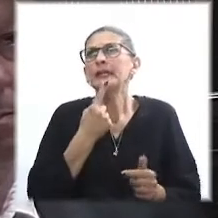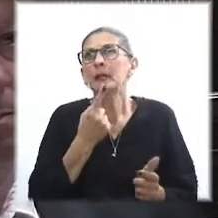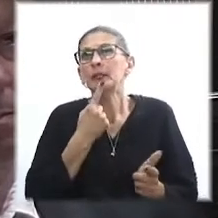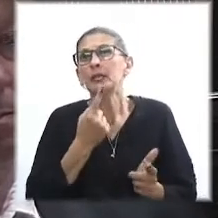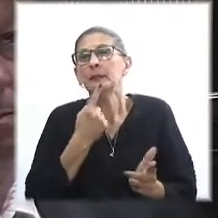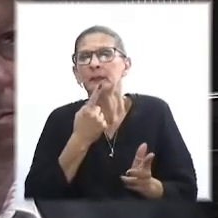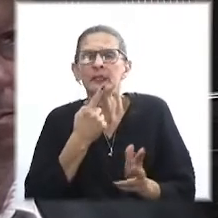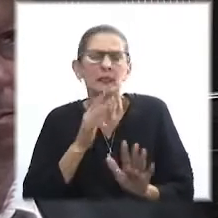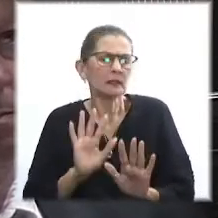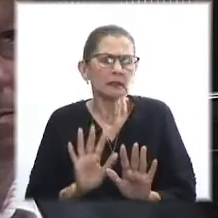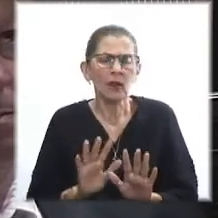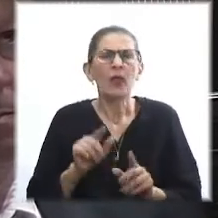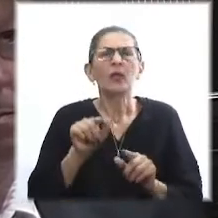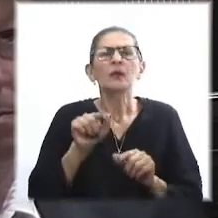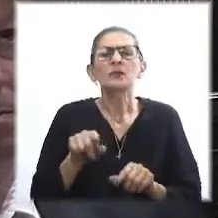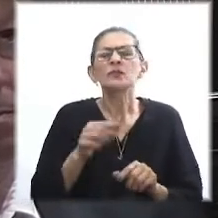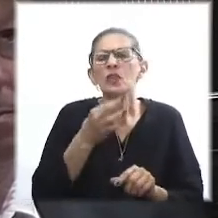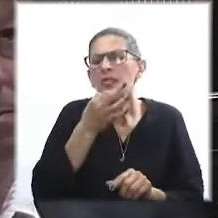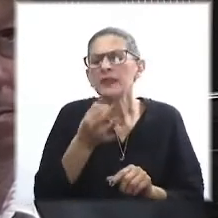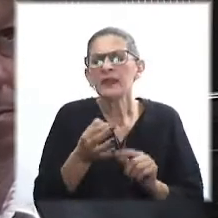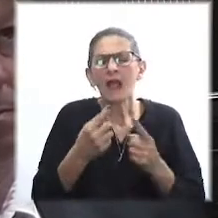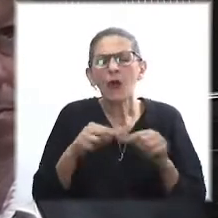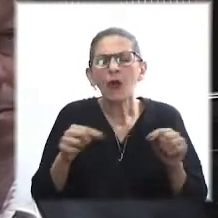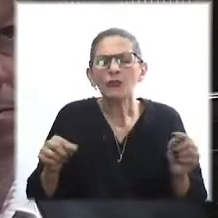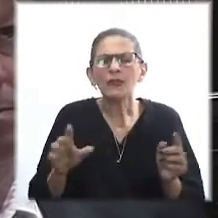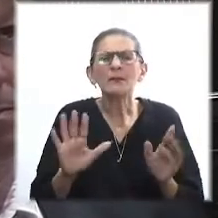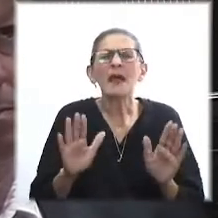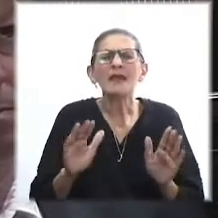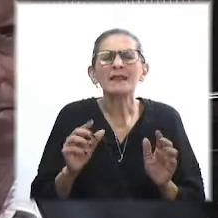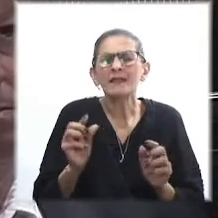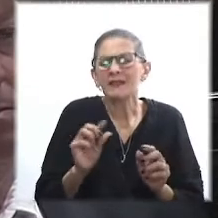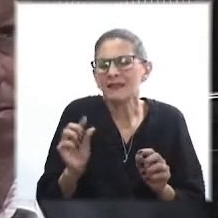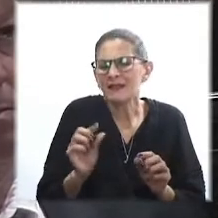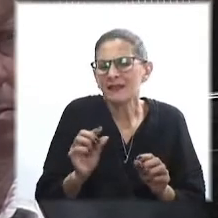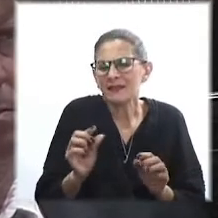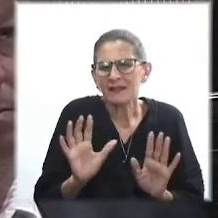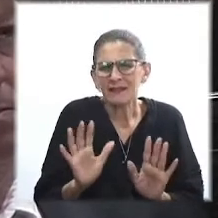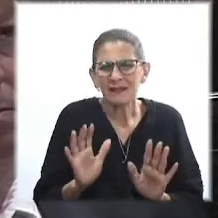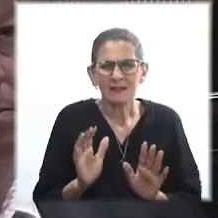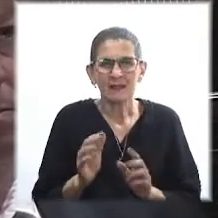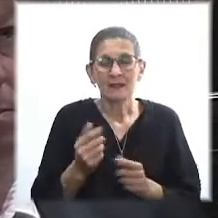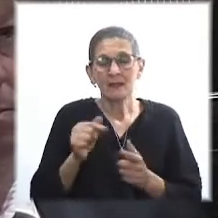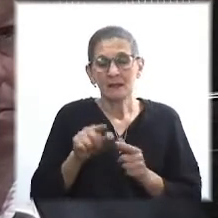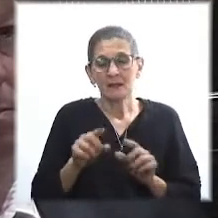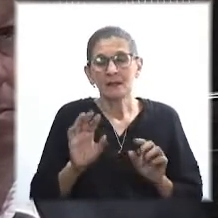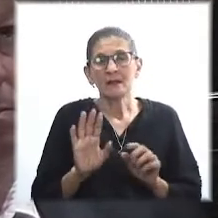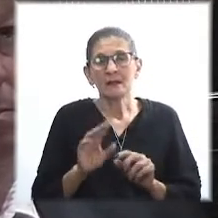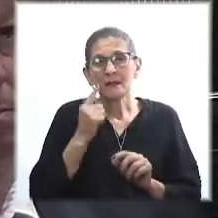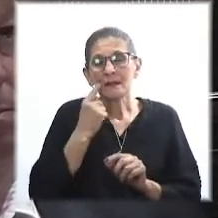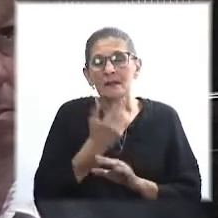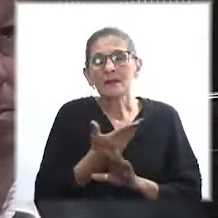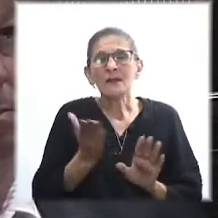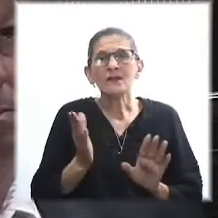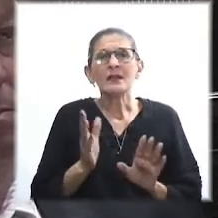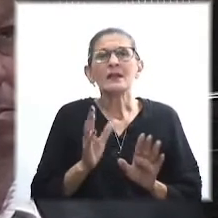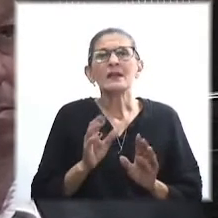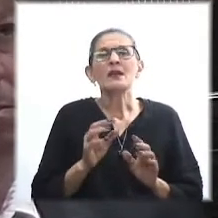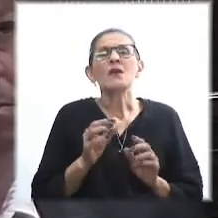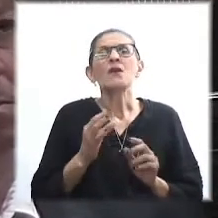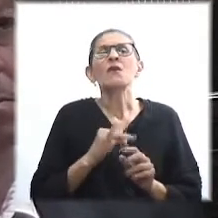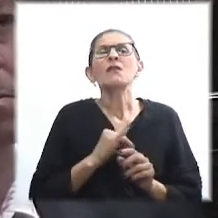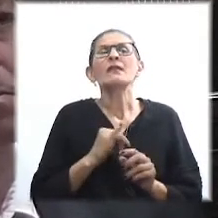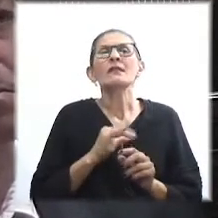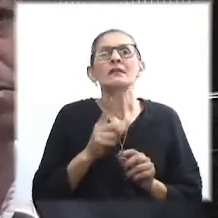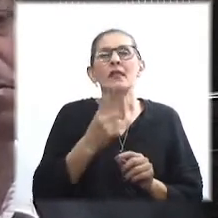sido su legado, sino yo diría cosas más pequeñas, pero no tan pequeñas. en lo que tiene que ver con el sentido de